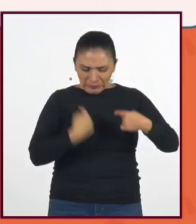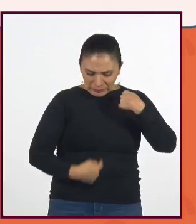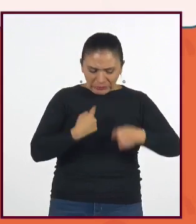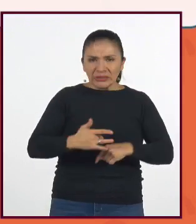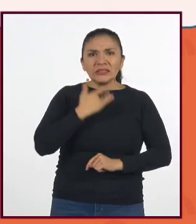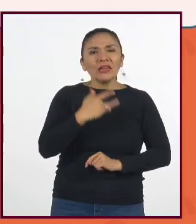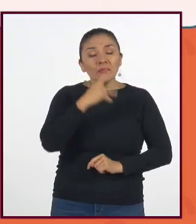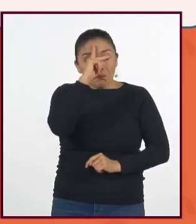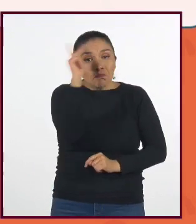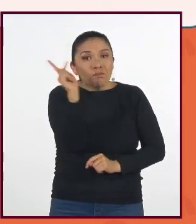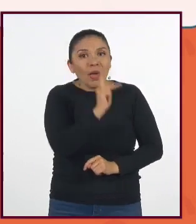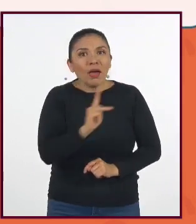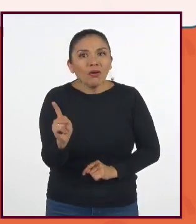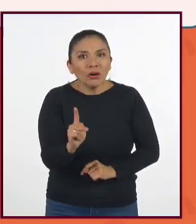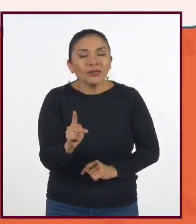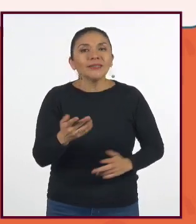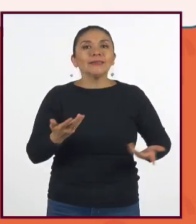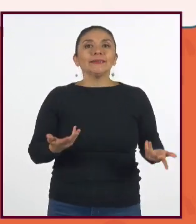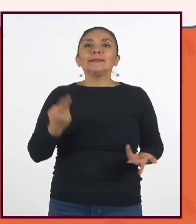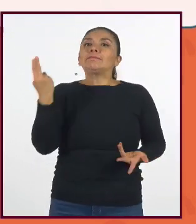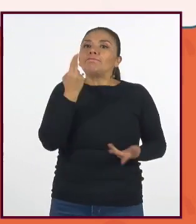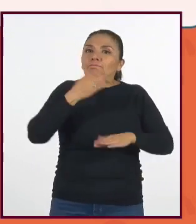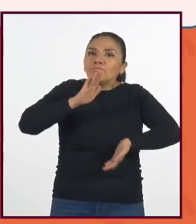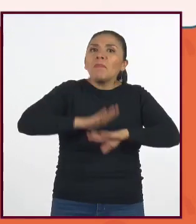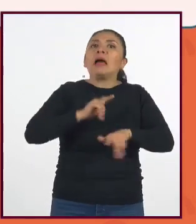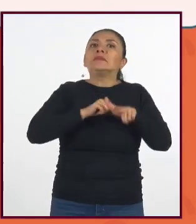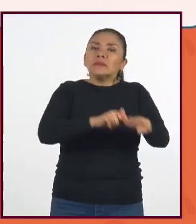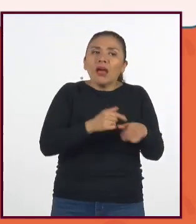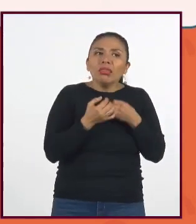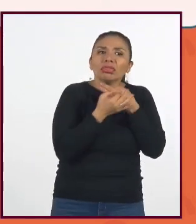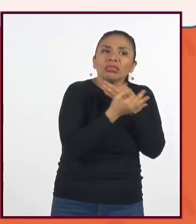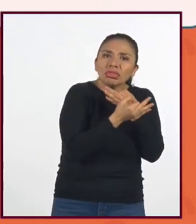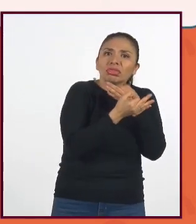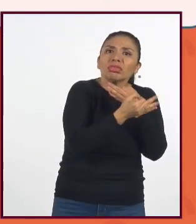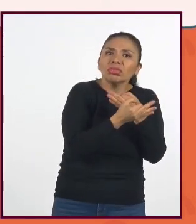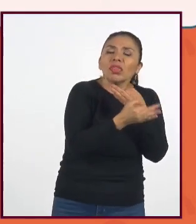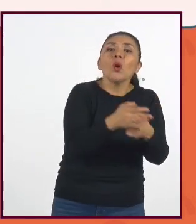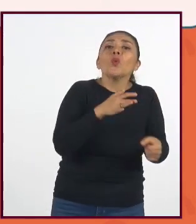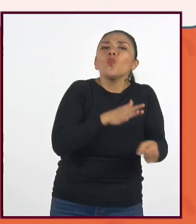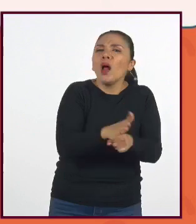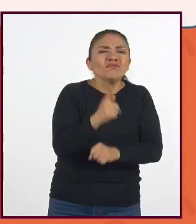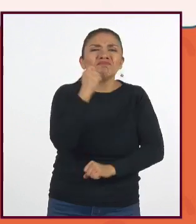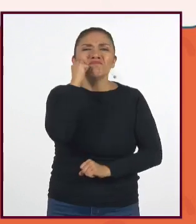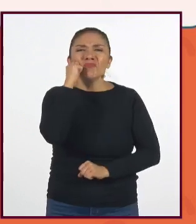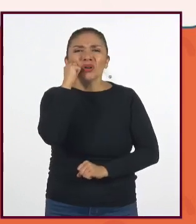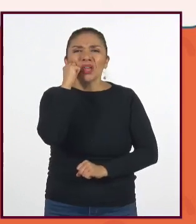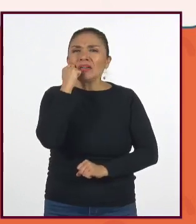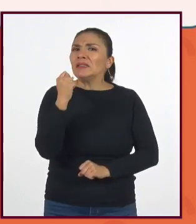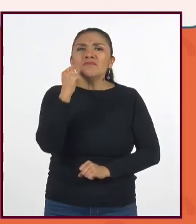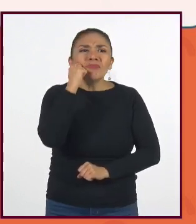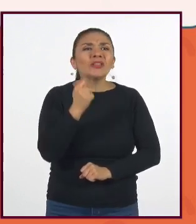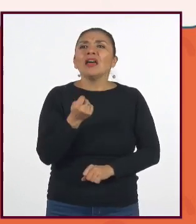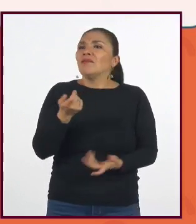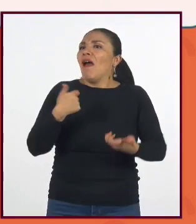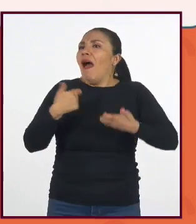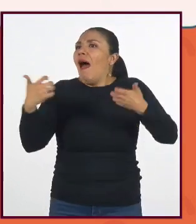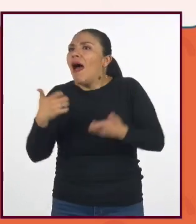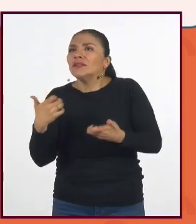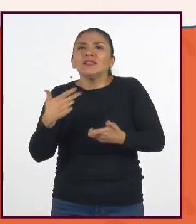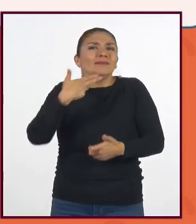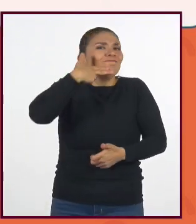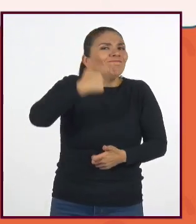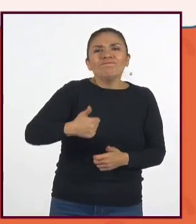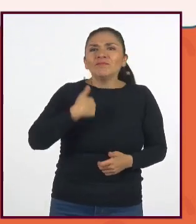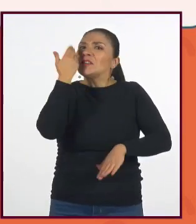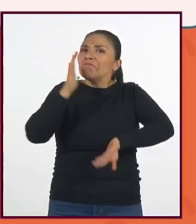Y necesitan mantener el consumo, sea lo que sea, a costa de lo que sea, para